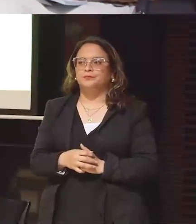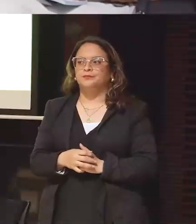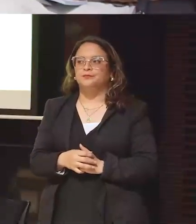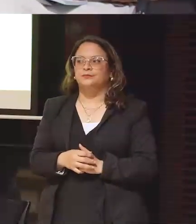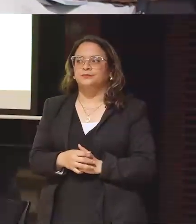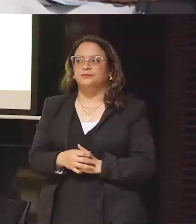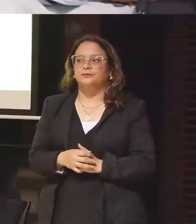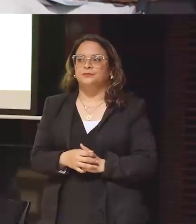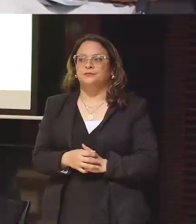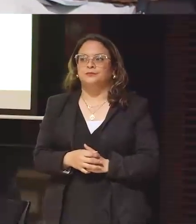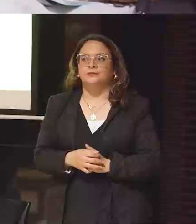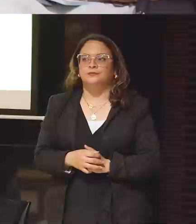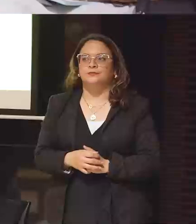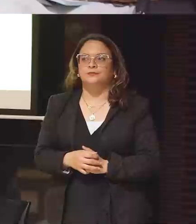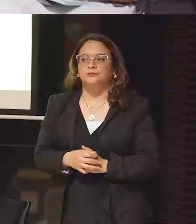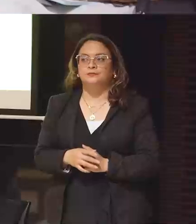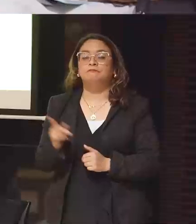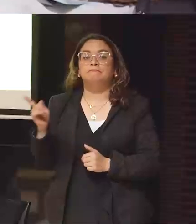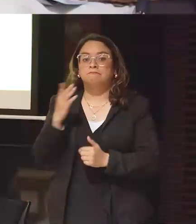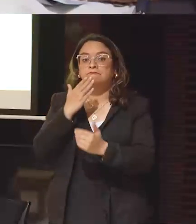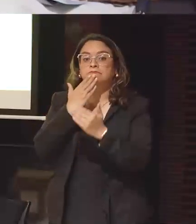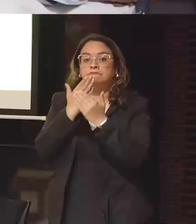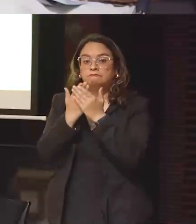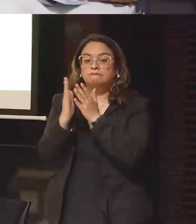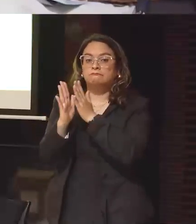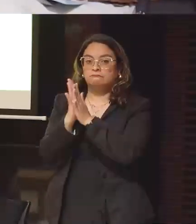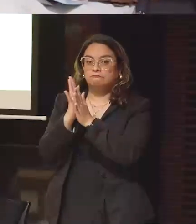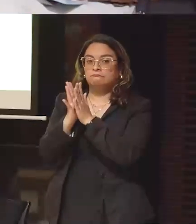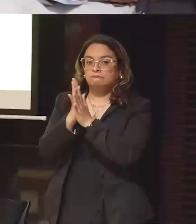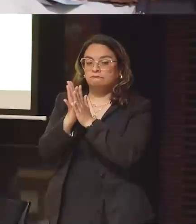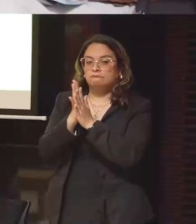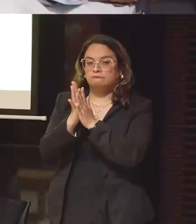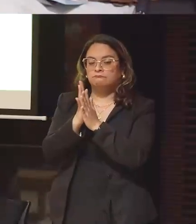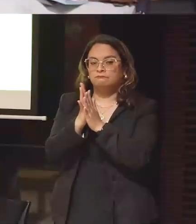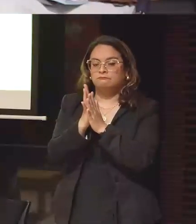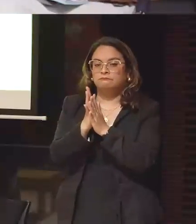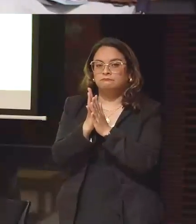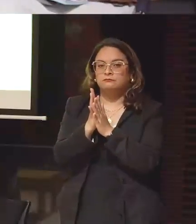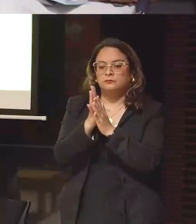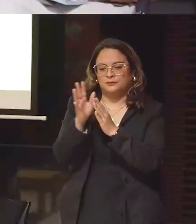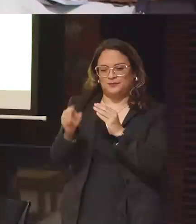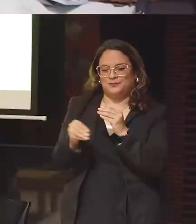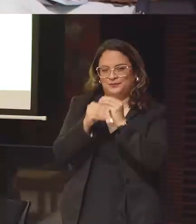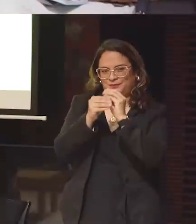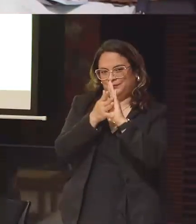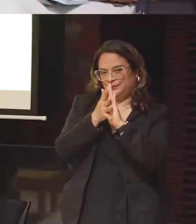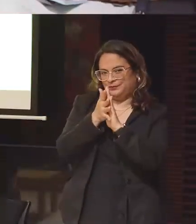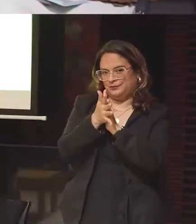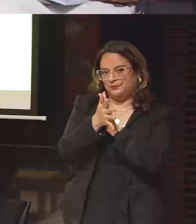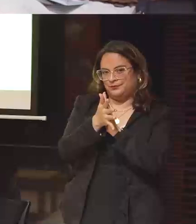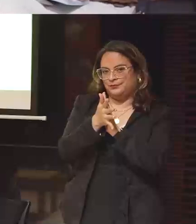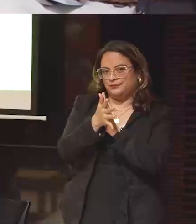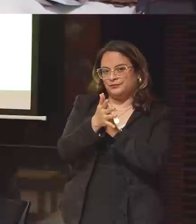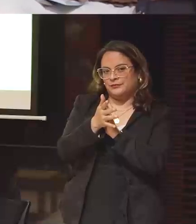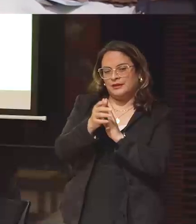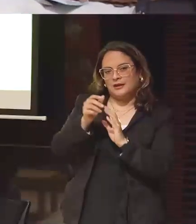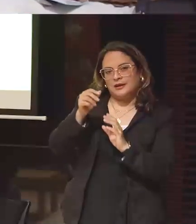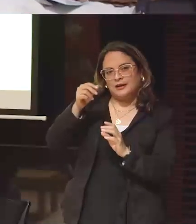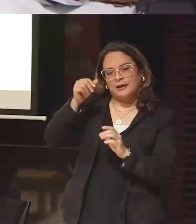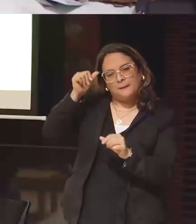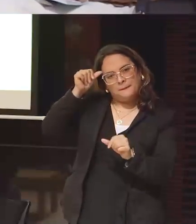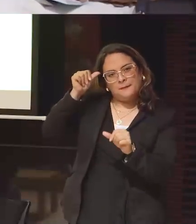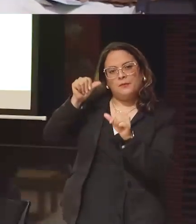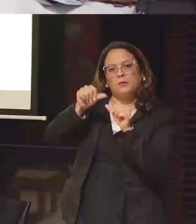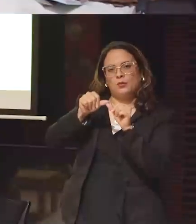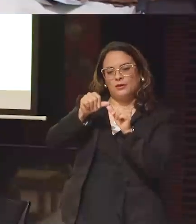Gracias, Andrea. Me parece importantísimo lo que estás mencionando y voy a hacer un ejercicio adicional que es el de la memoria, que es muy